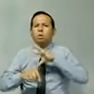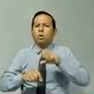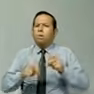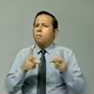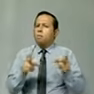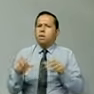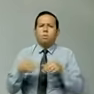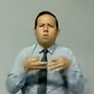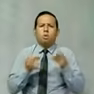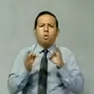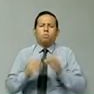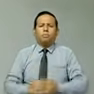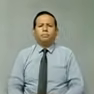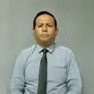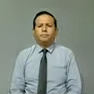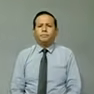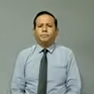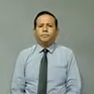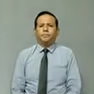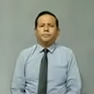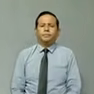En Quito informó Iván Casamén.